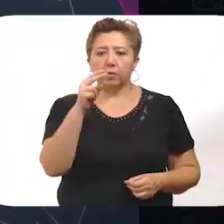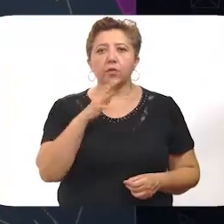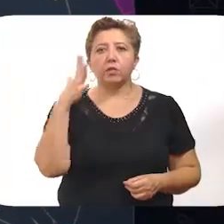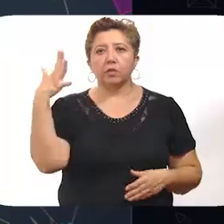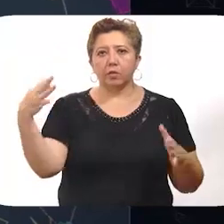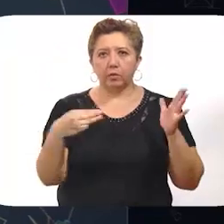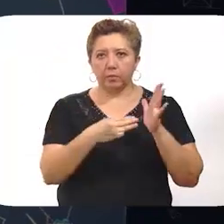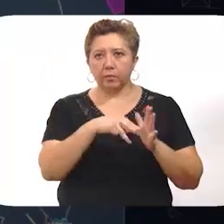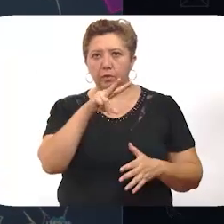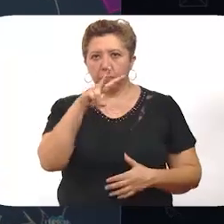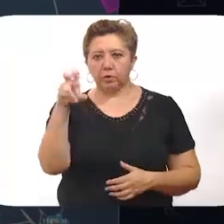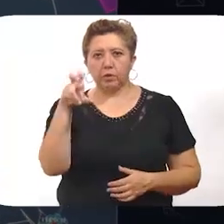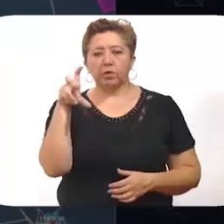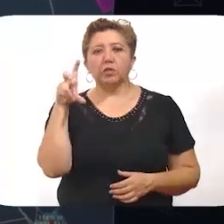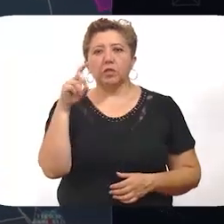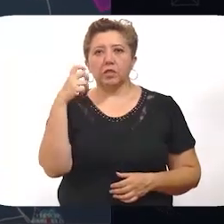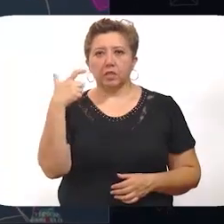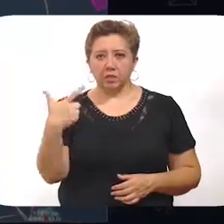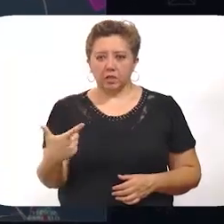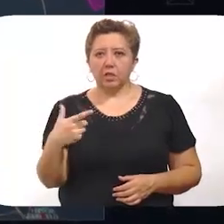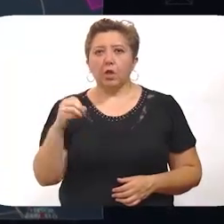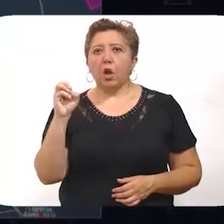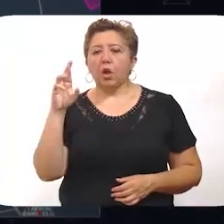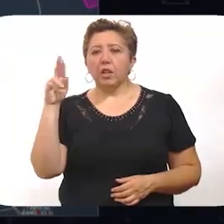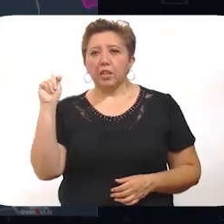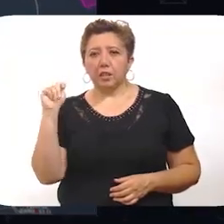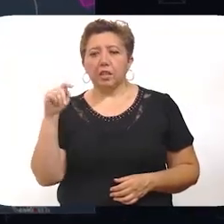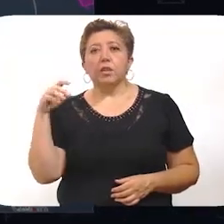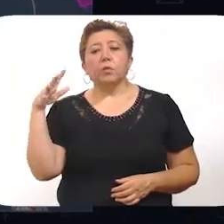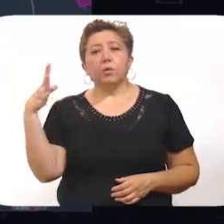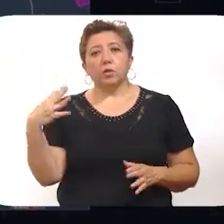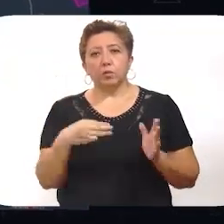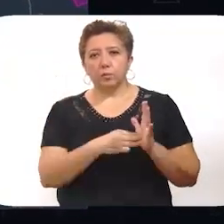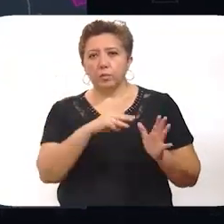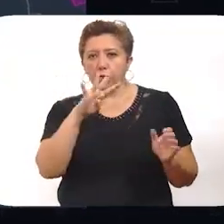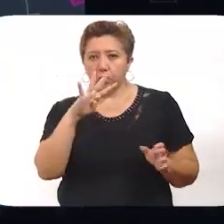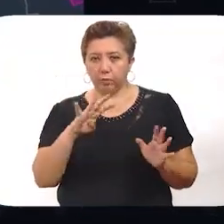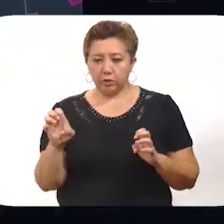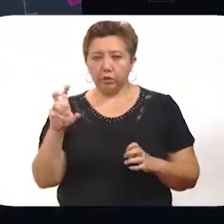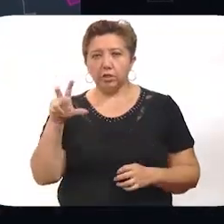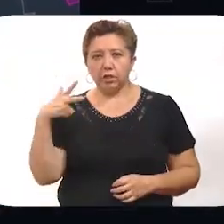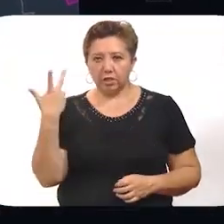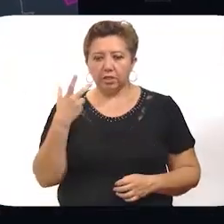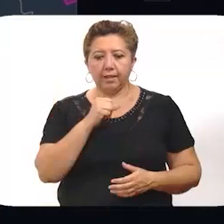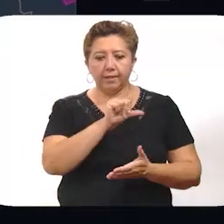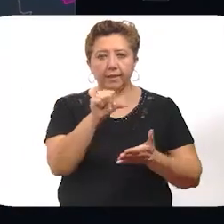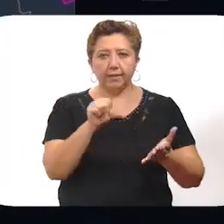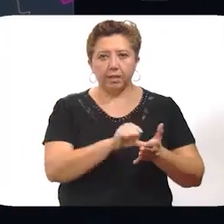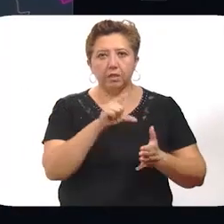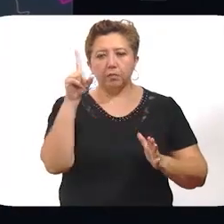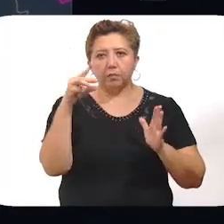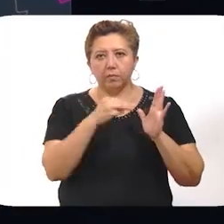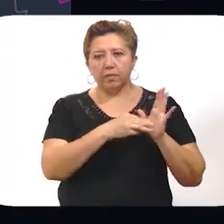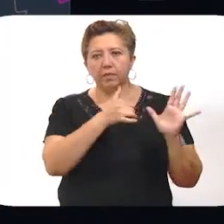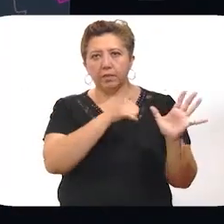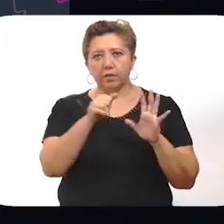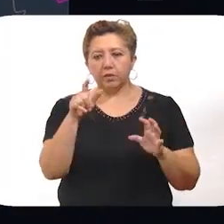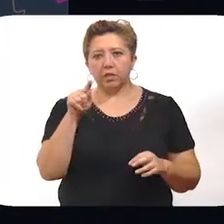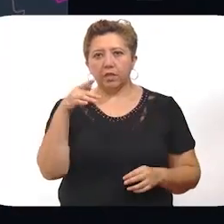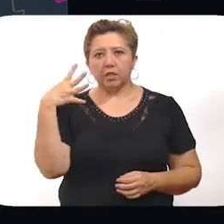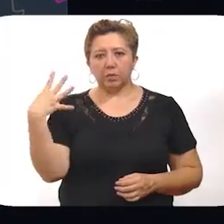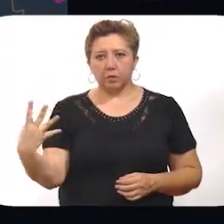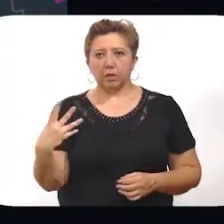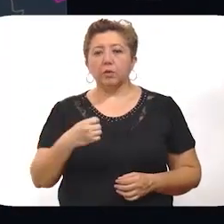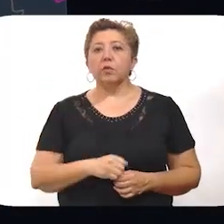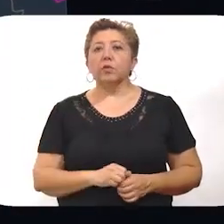norte 5.237, en la zona oriente 4.913, en la zona centro